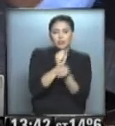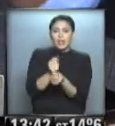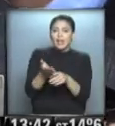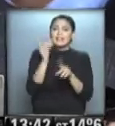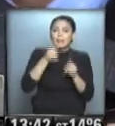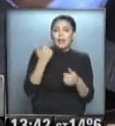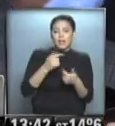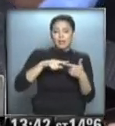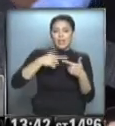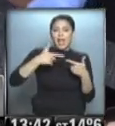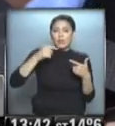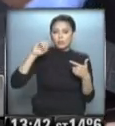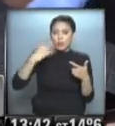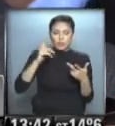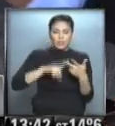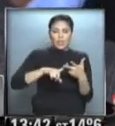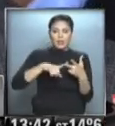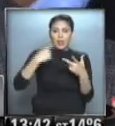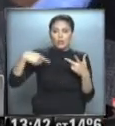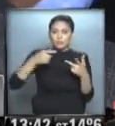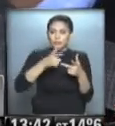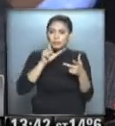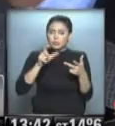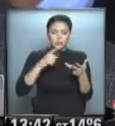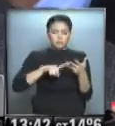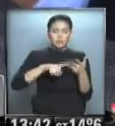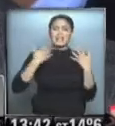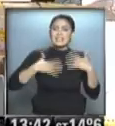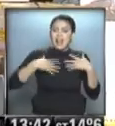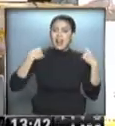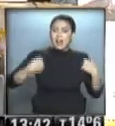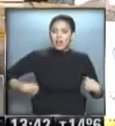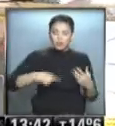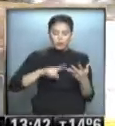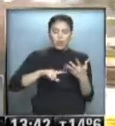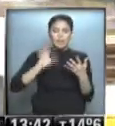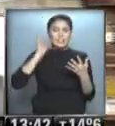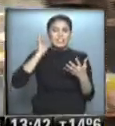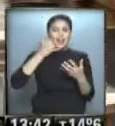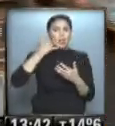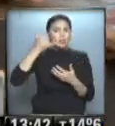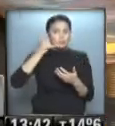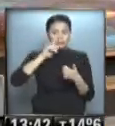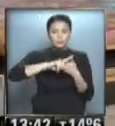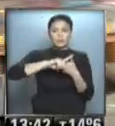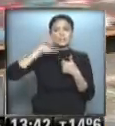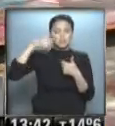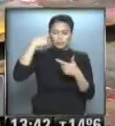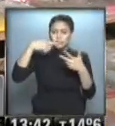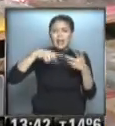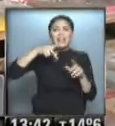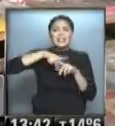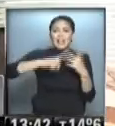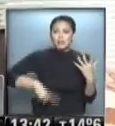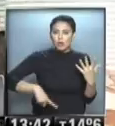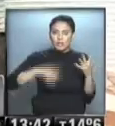armas sofisticadas, proyectiles, chalecos, equipos de radio, inhibidores satelitales, toda una